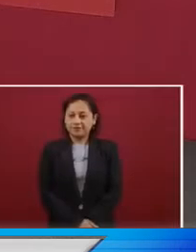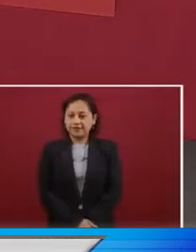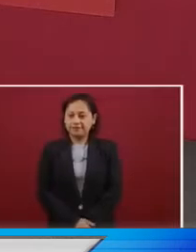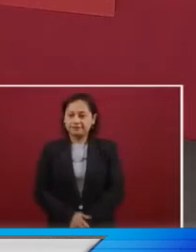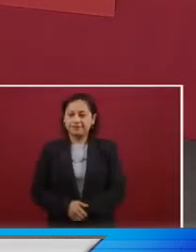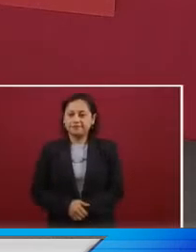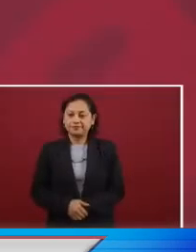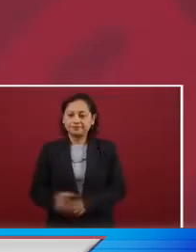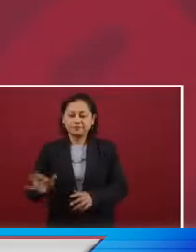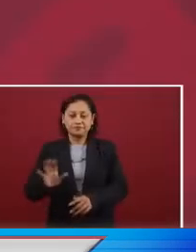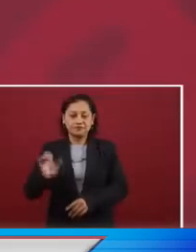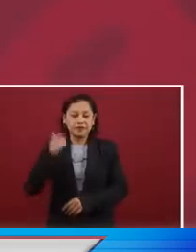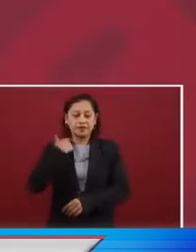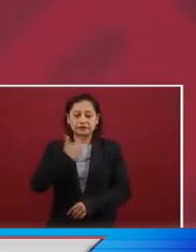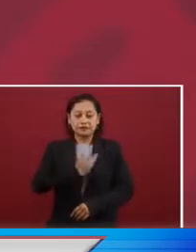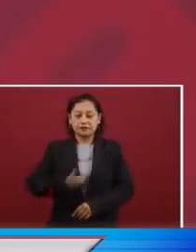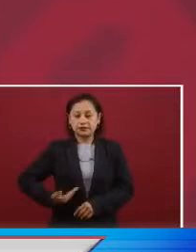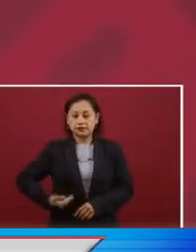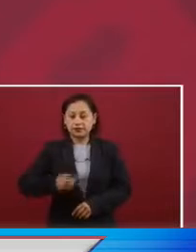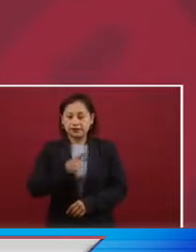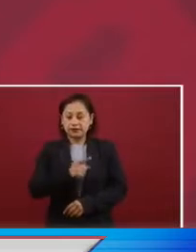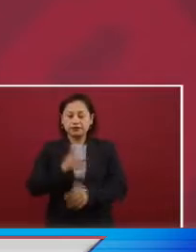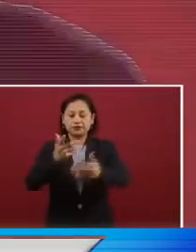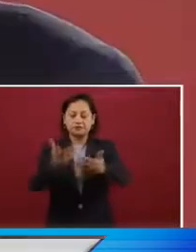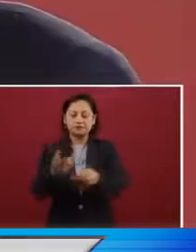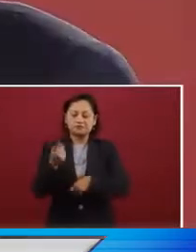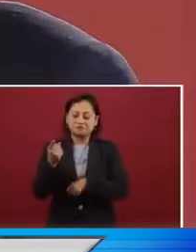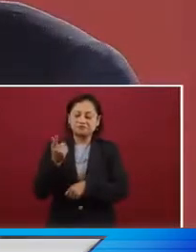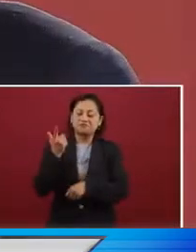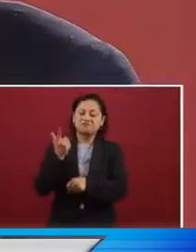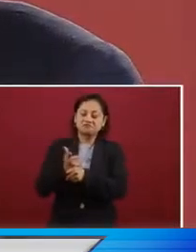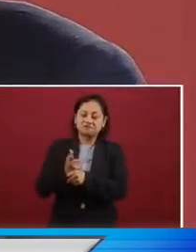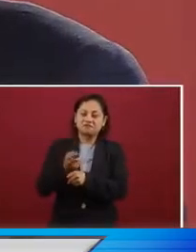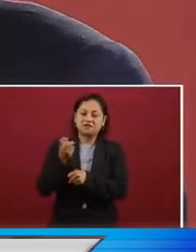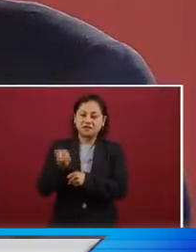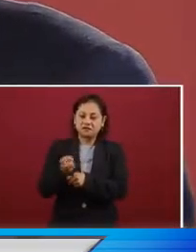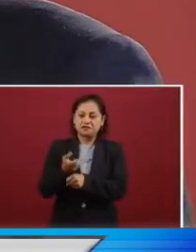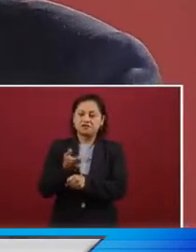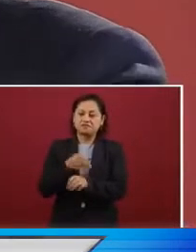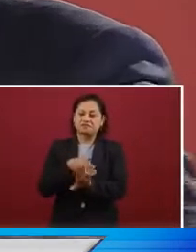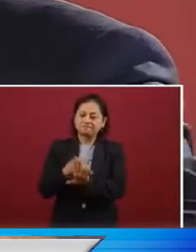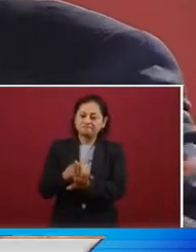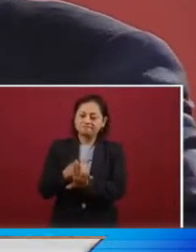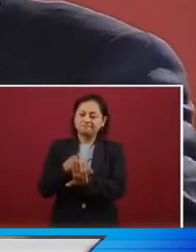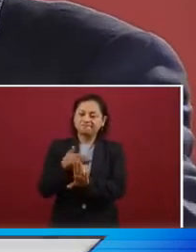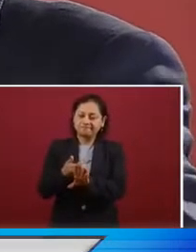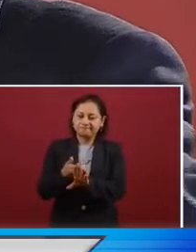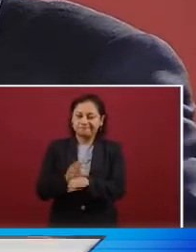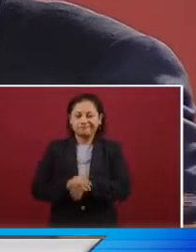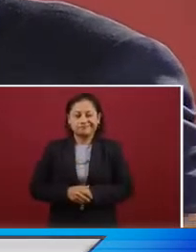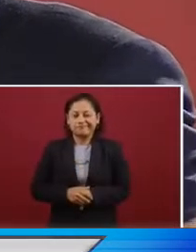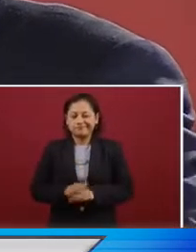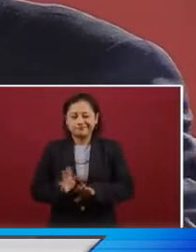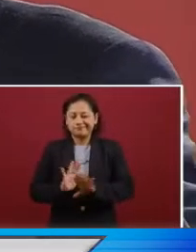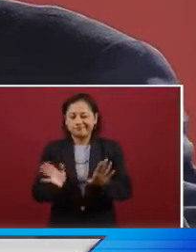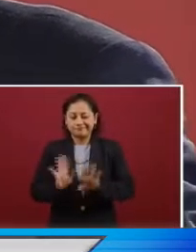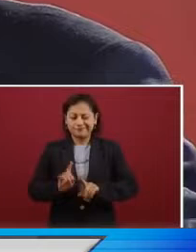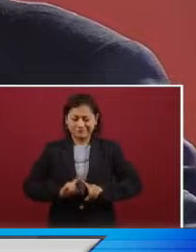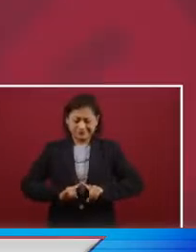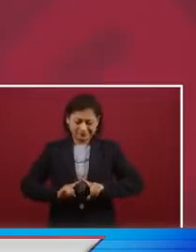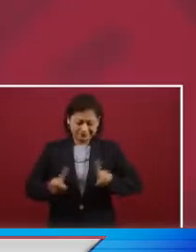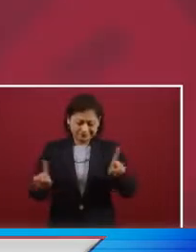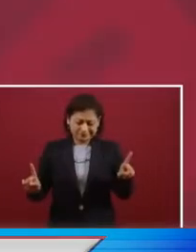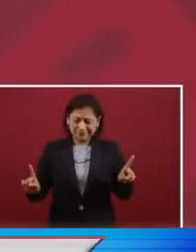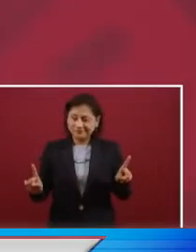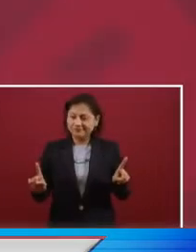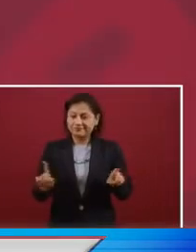que en 15 años se invirtieron $15,000 millones por la configuración de 3 refinerías, Minatitlán, Cadereyta y Madero, dejando a Salina